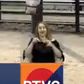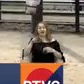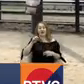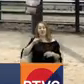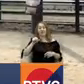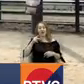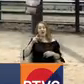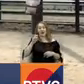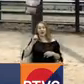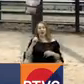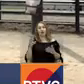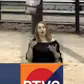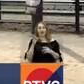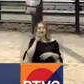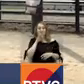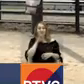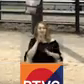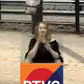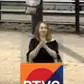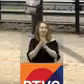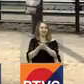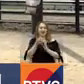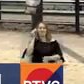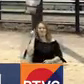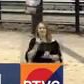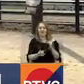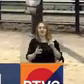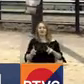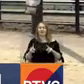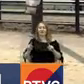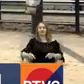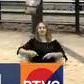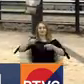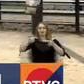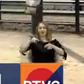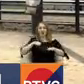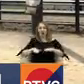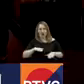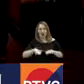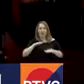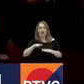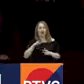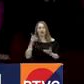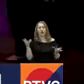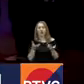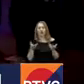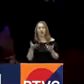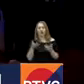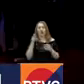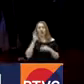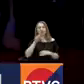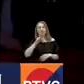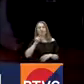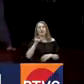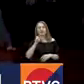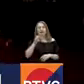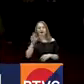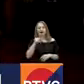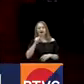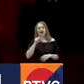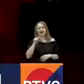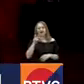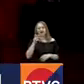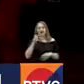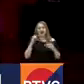les contamos que finalizó la versión número 53 del torneo internacional del joropo miguel ángel martín que en esta oportunidad le rindió un homenaje al compositor